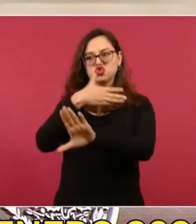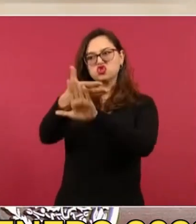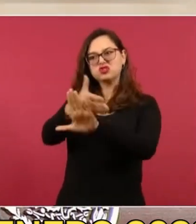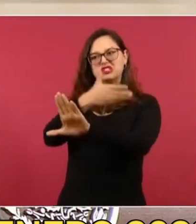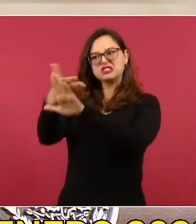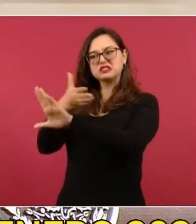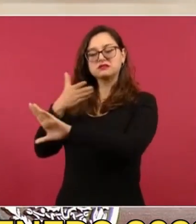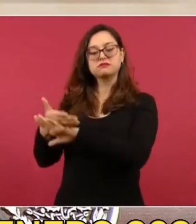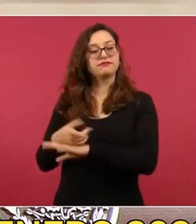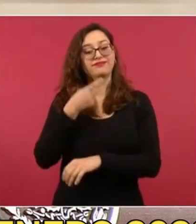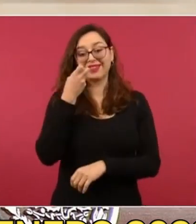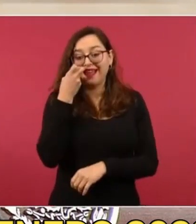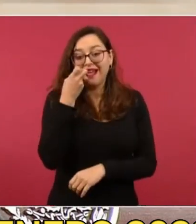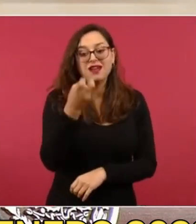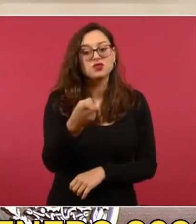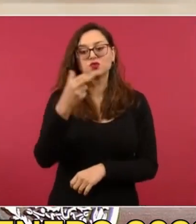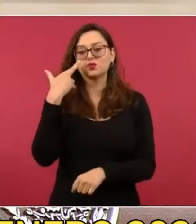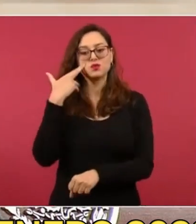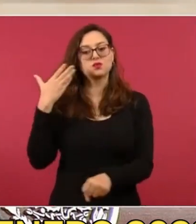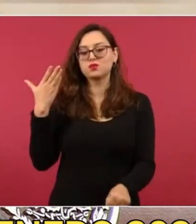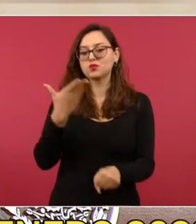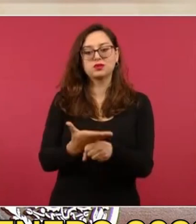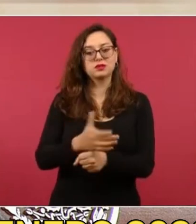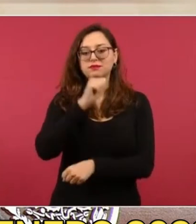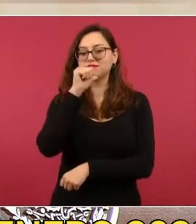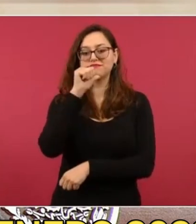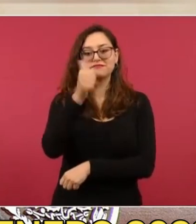irresponsable y afectan